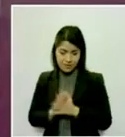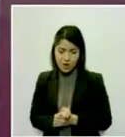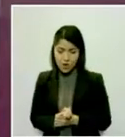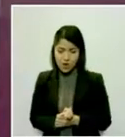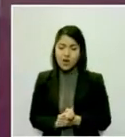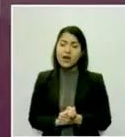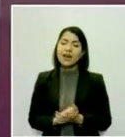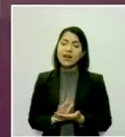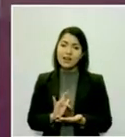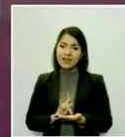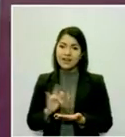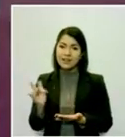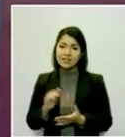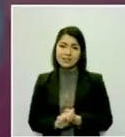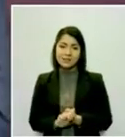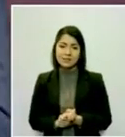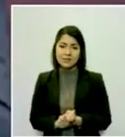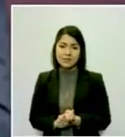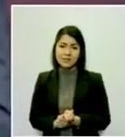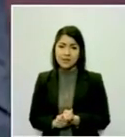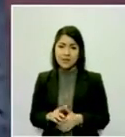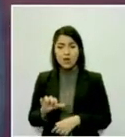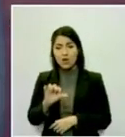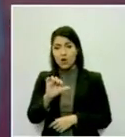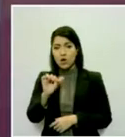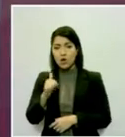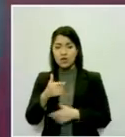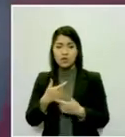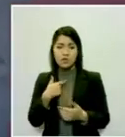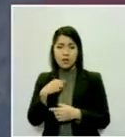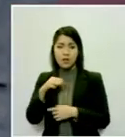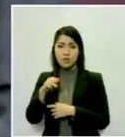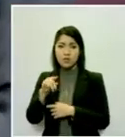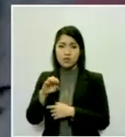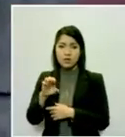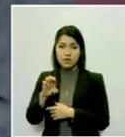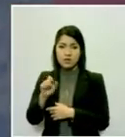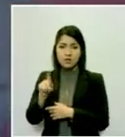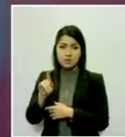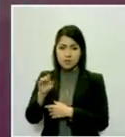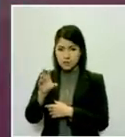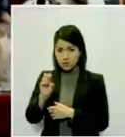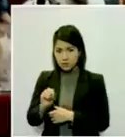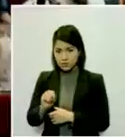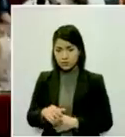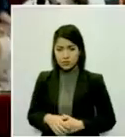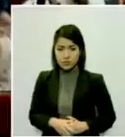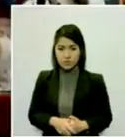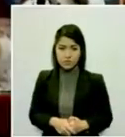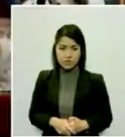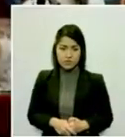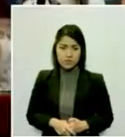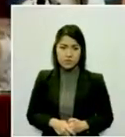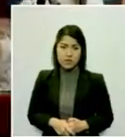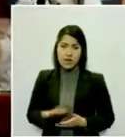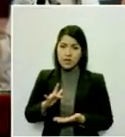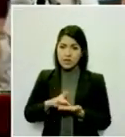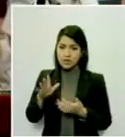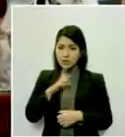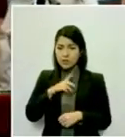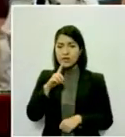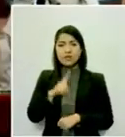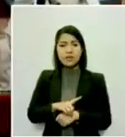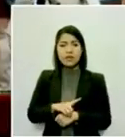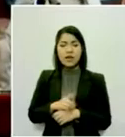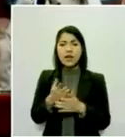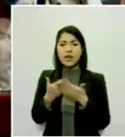Muchas gracias, okay. Okay. Gracias. Siguiente pregunta, Selic Mendoza, Monitor Expreso. Gracias, buenos días. Gobernador,